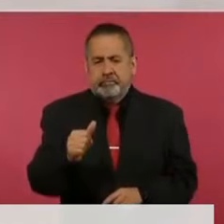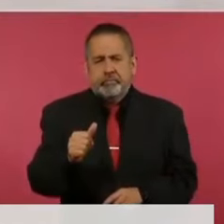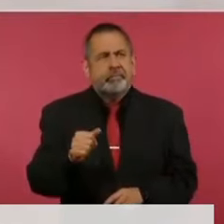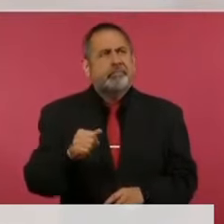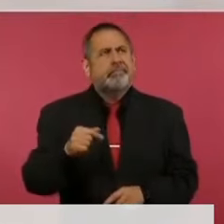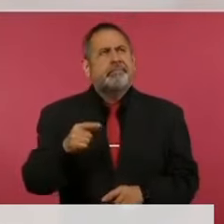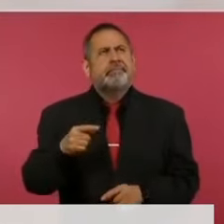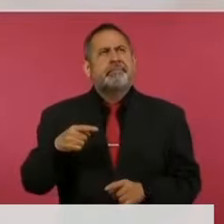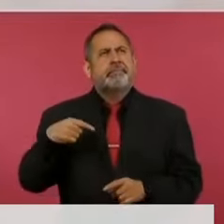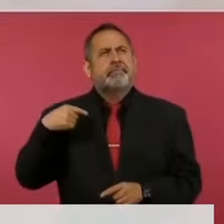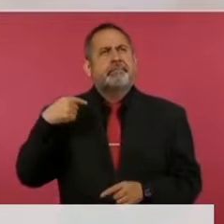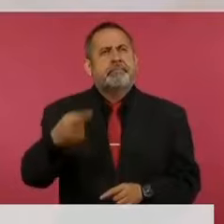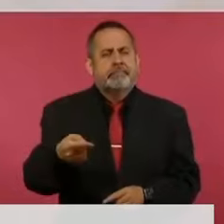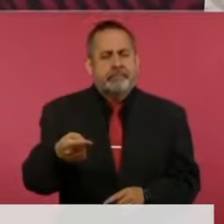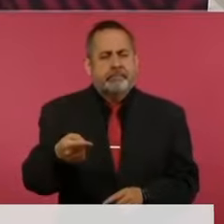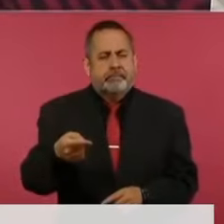hasta